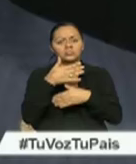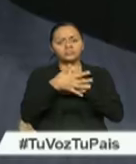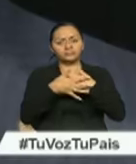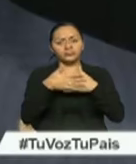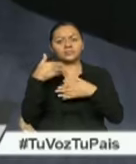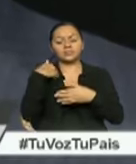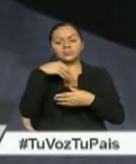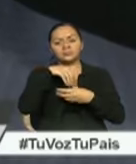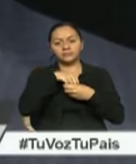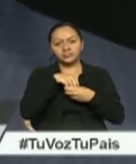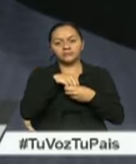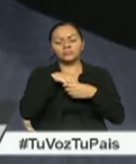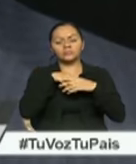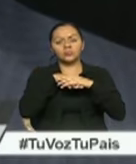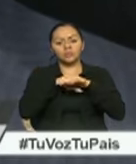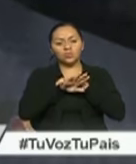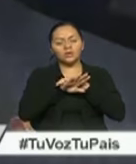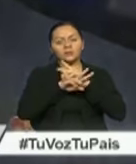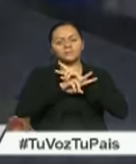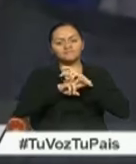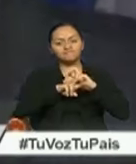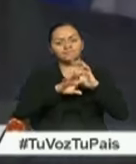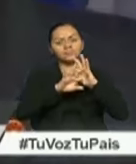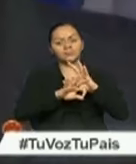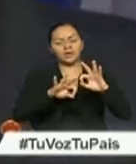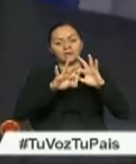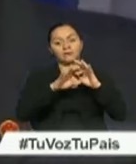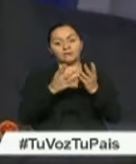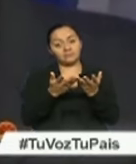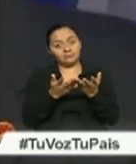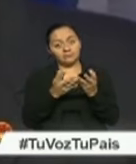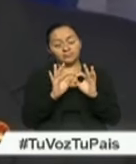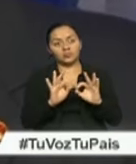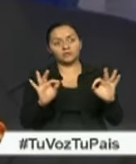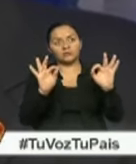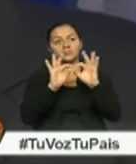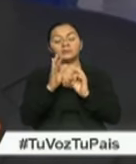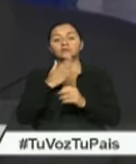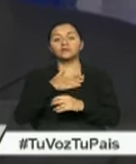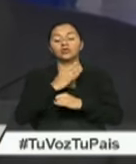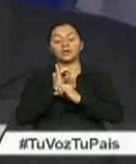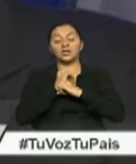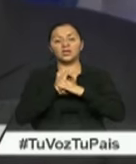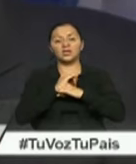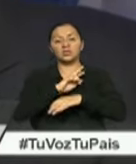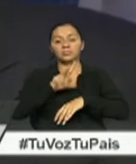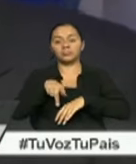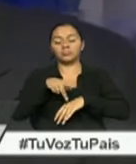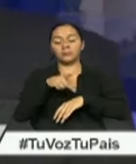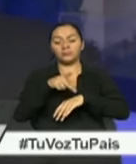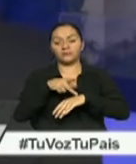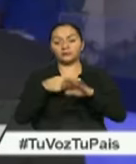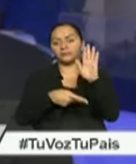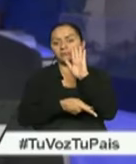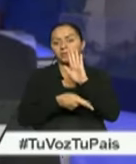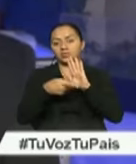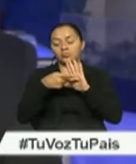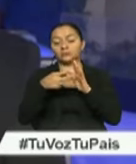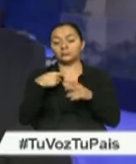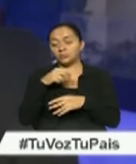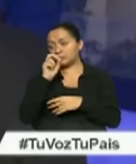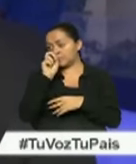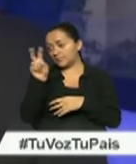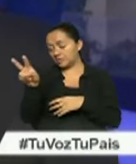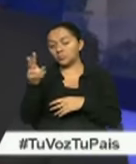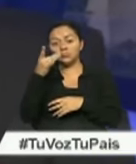áreas no exploradas. Creo que eso es fundamental. Cuando nosotros lo vemos como ingenieros de petróleo, el Ecuador tiene suficiente